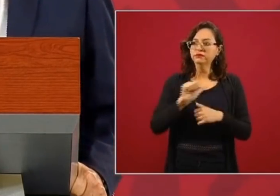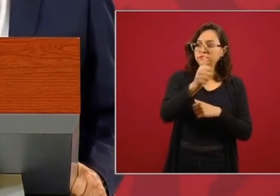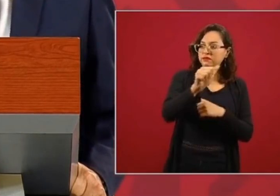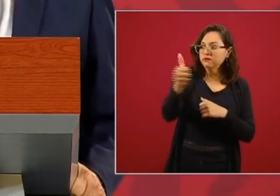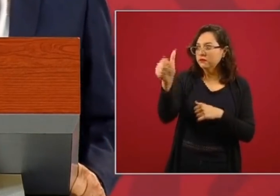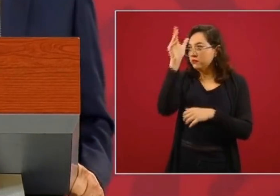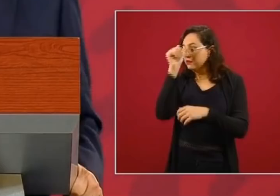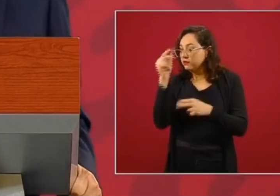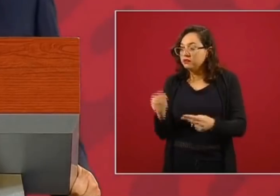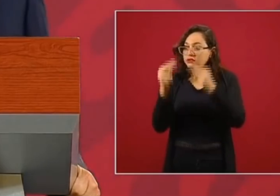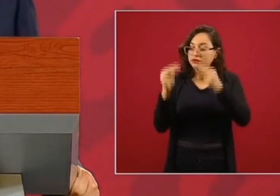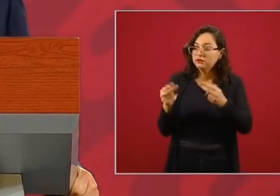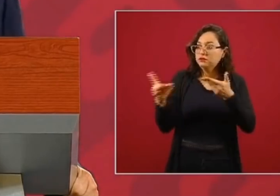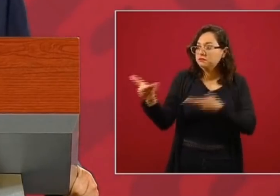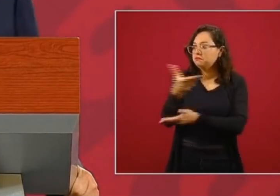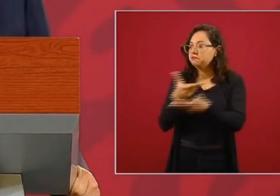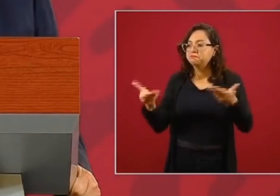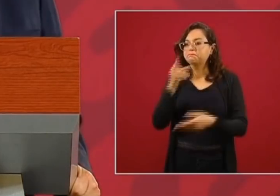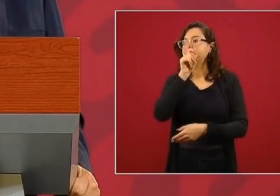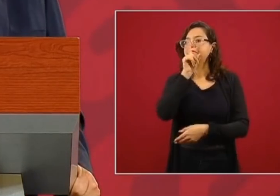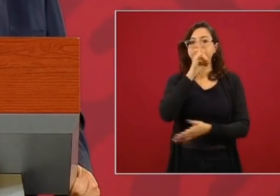acuerdo de esta